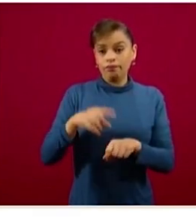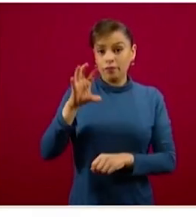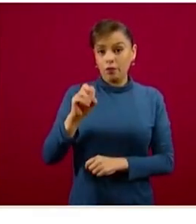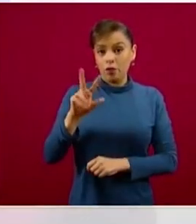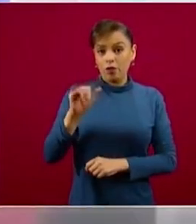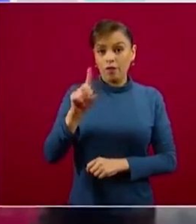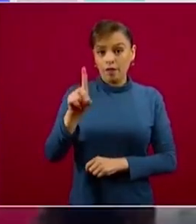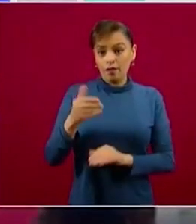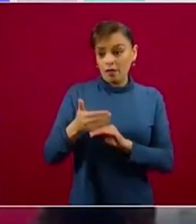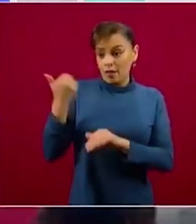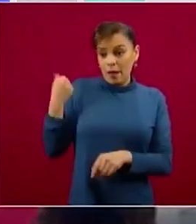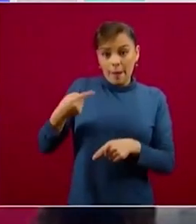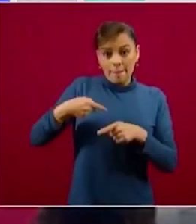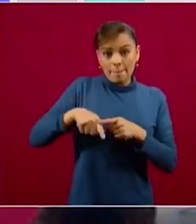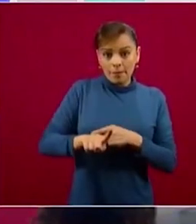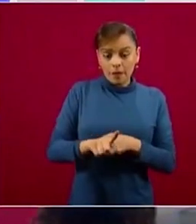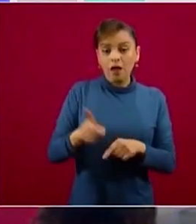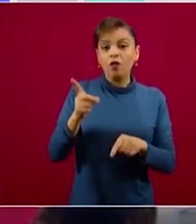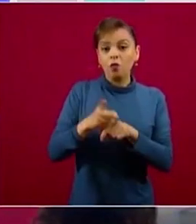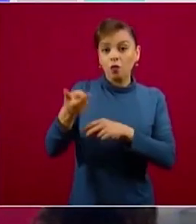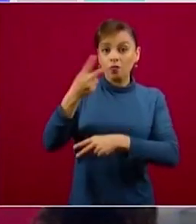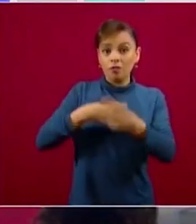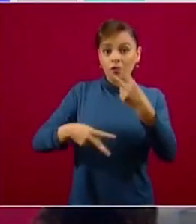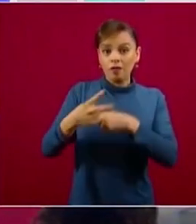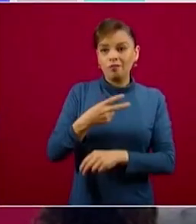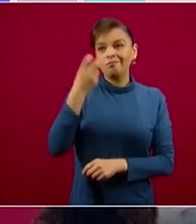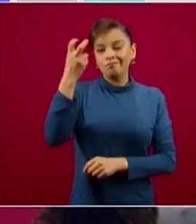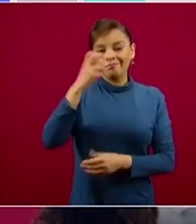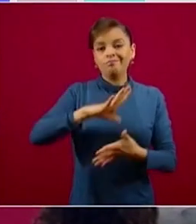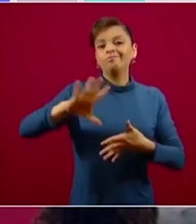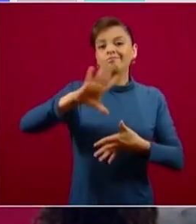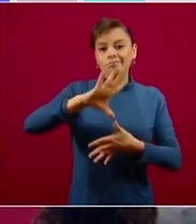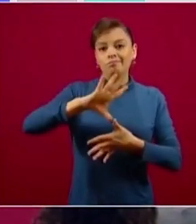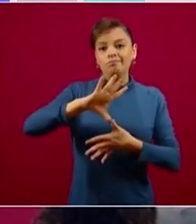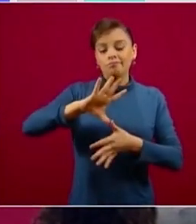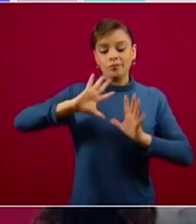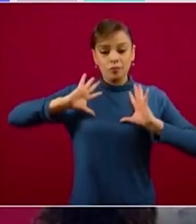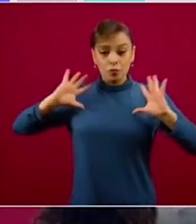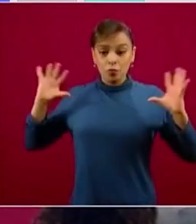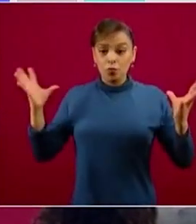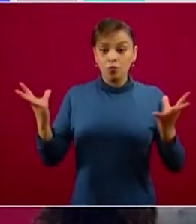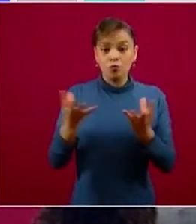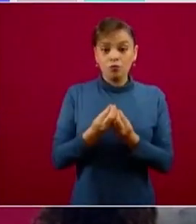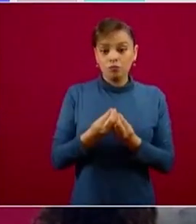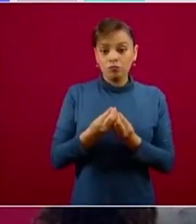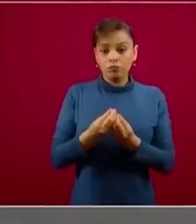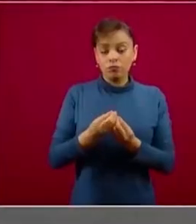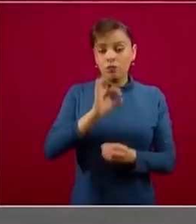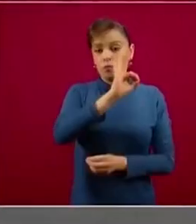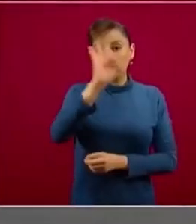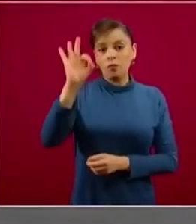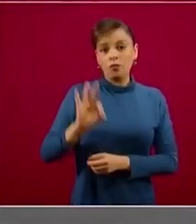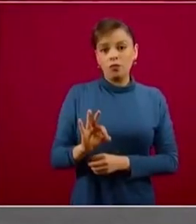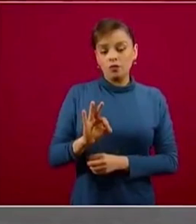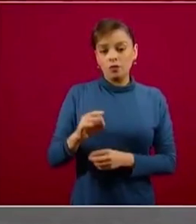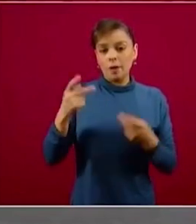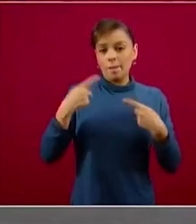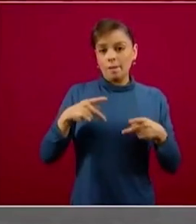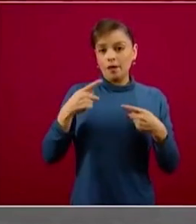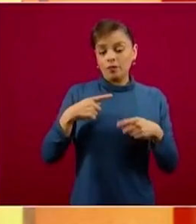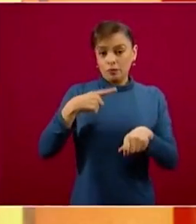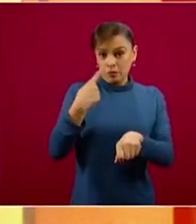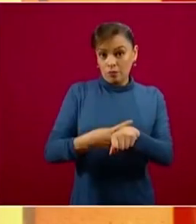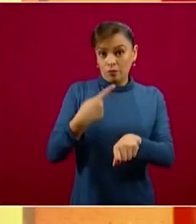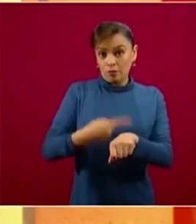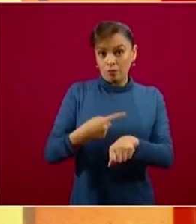provienen del continente americano la tasa de letalidad global la letalidad es el porcentaje de personas que teniendo cobit